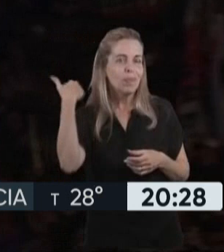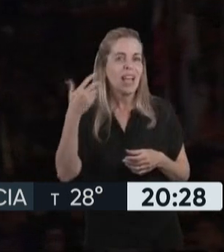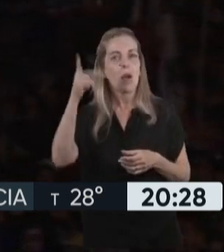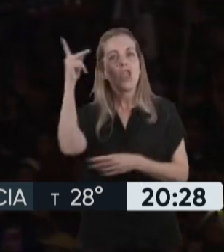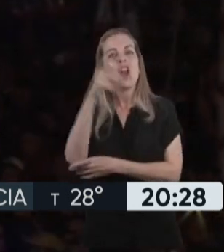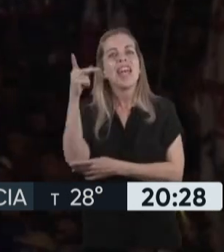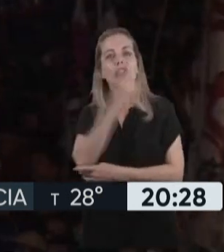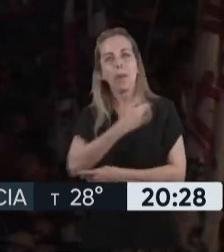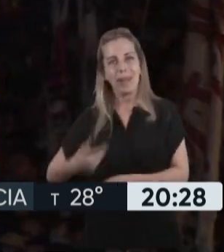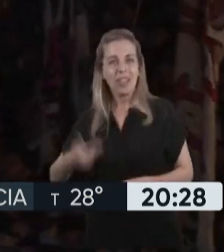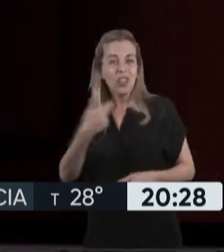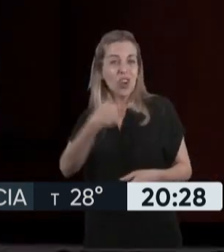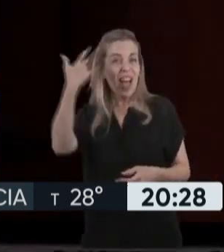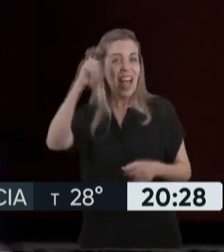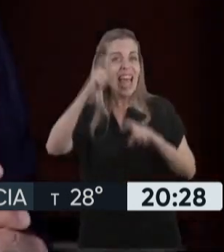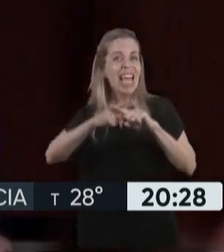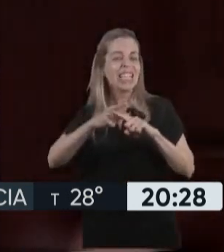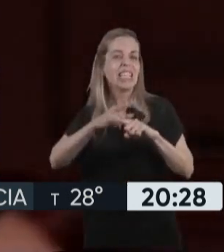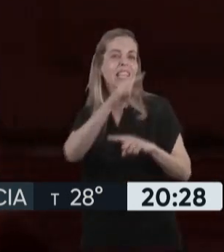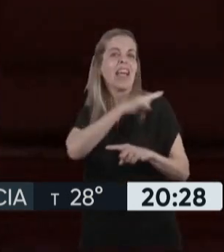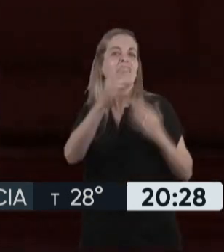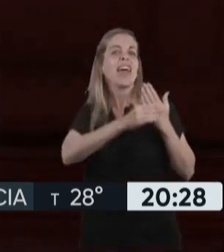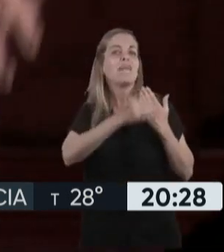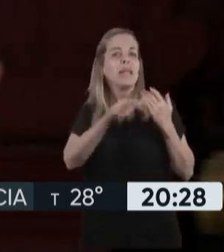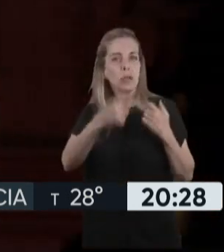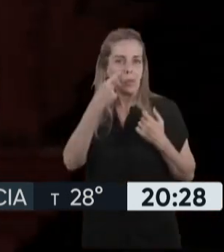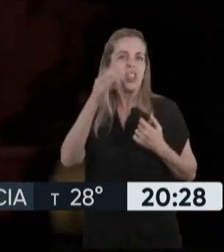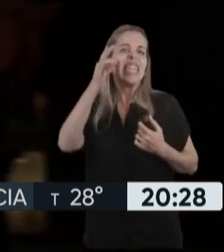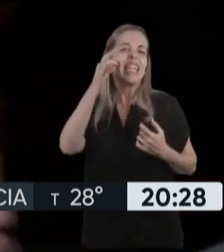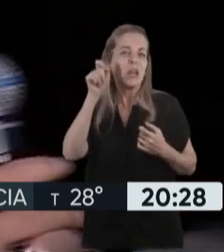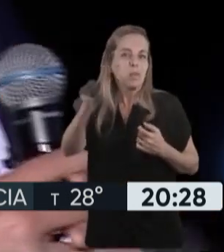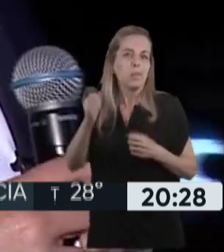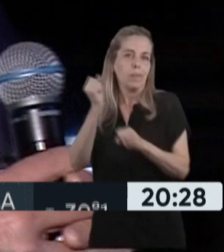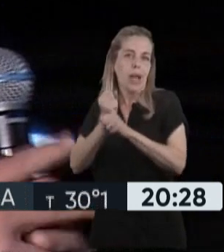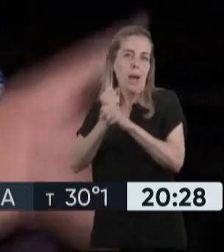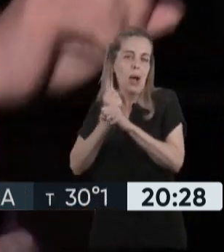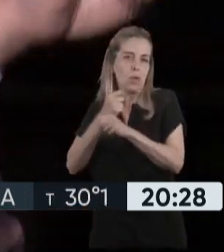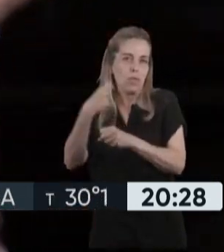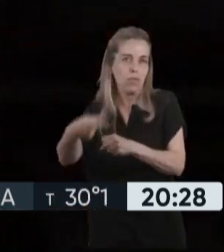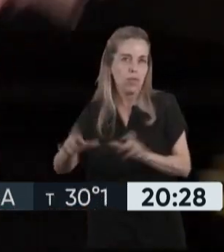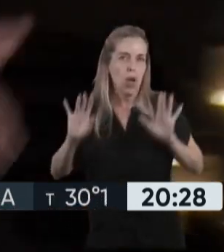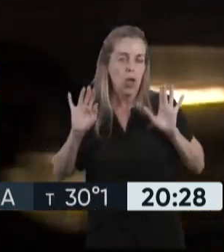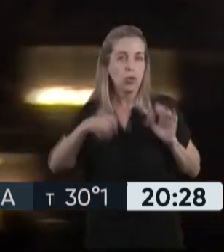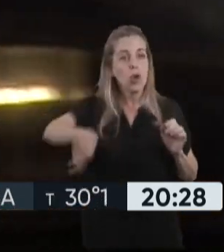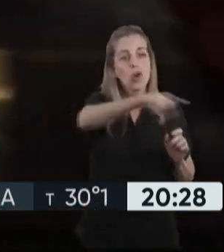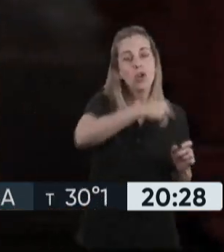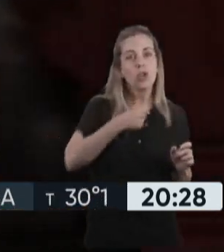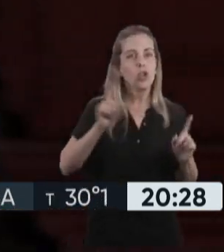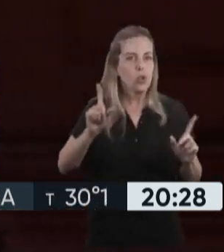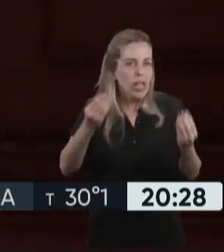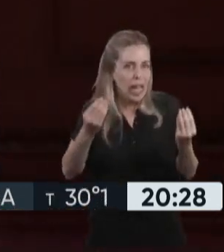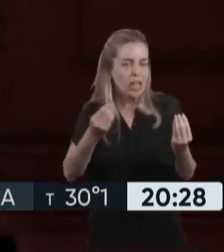vi su trabajo cotidiano. Nosotros no somos los que no queremos pagar